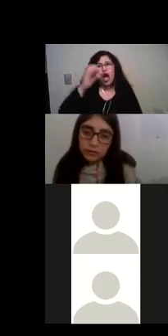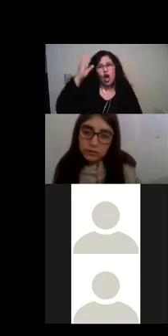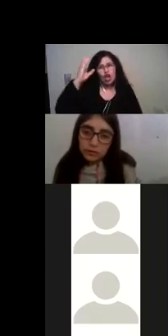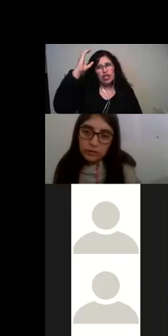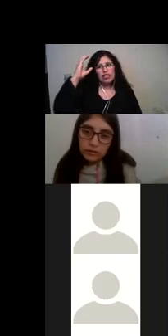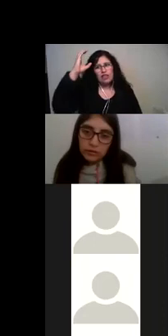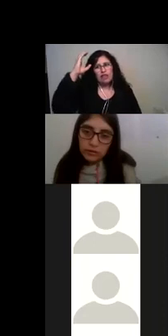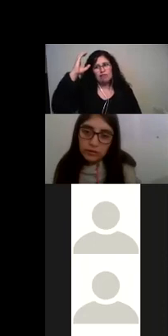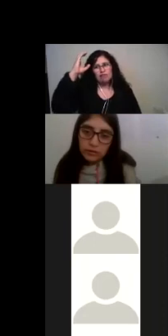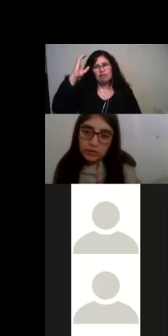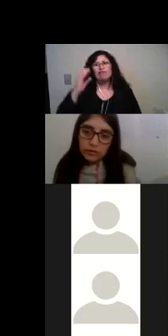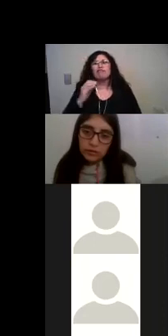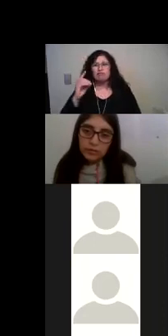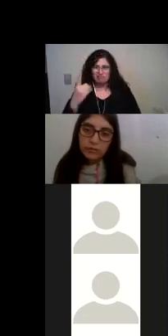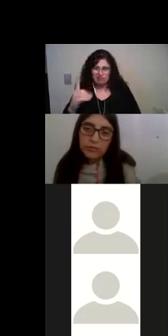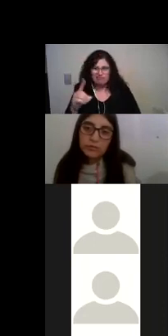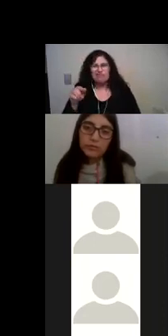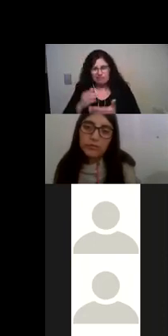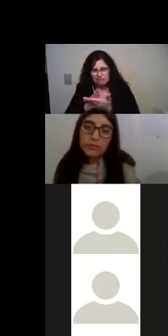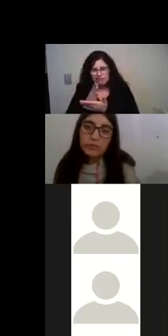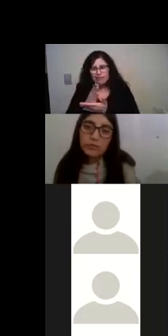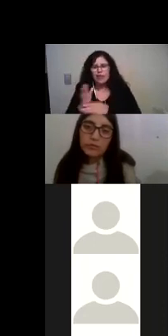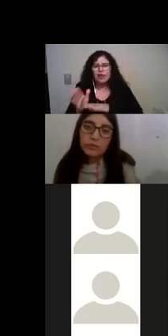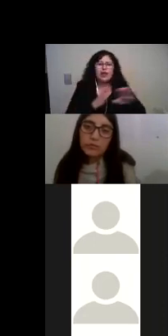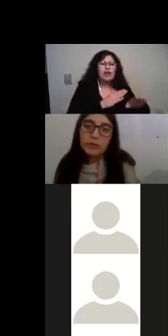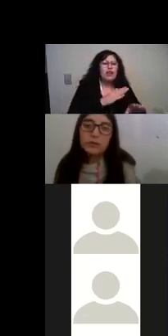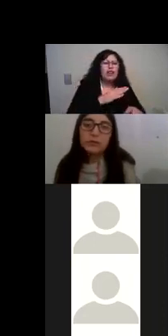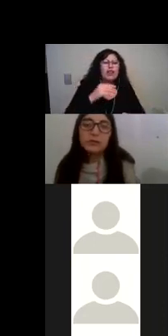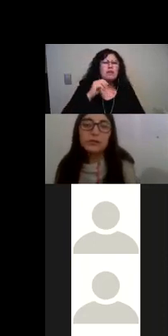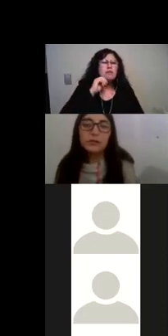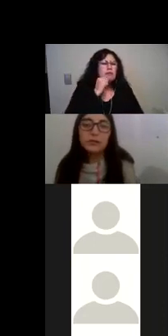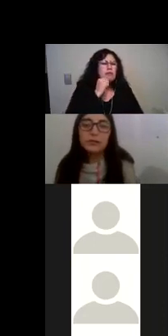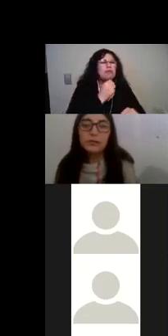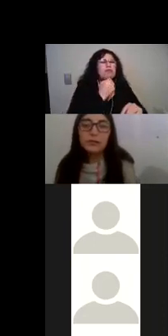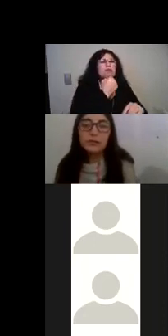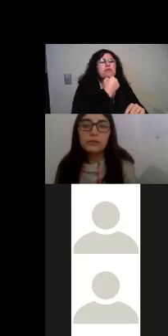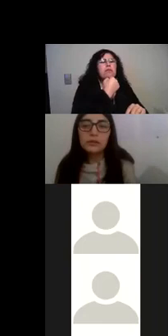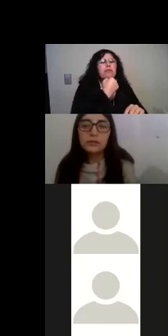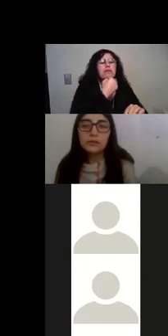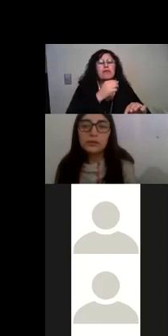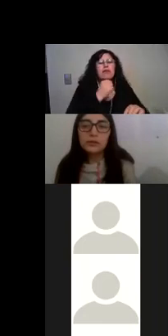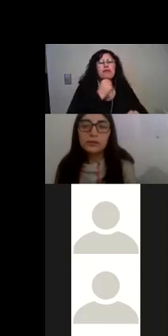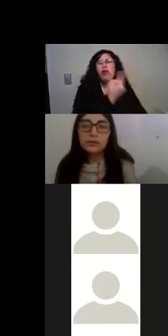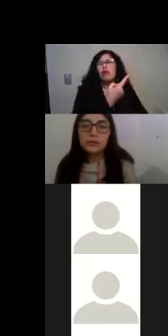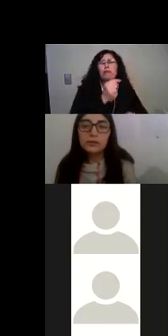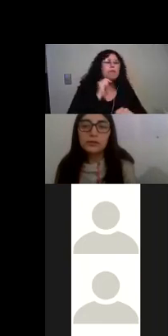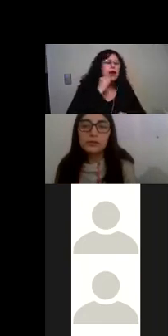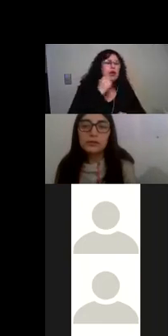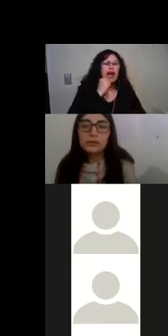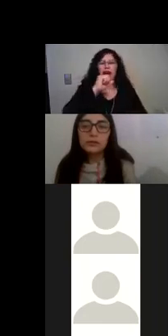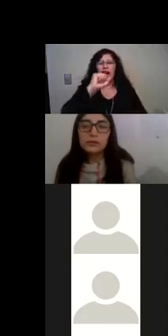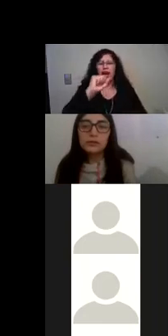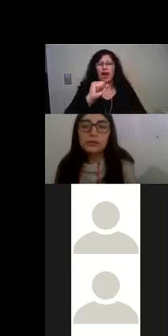Profe, no sé si Sí, lo dijo, pero adelante. ¿qué es SB? ¿Qué significa? Accidente cerebrovascular, es la